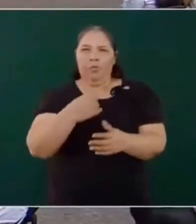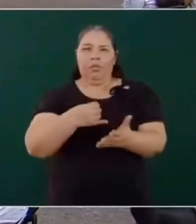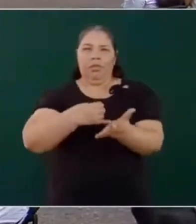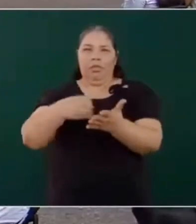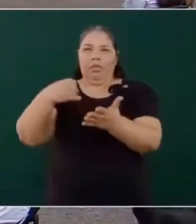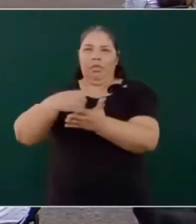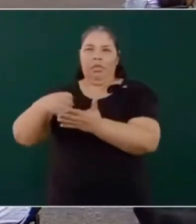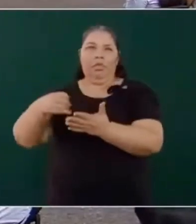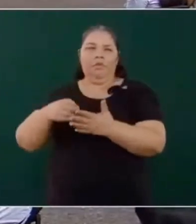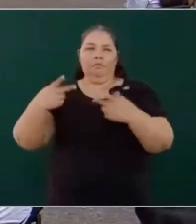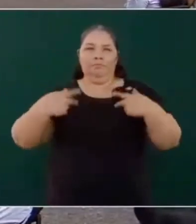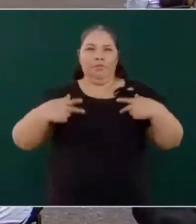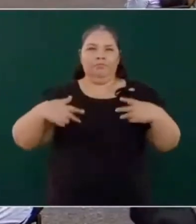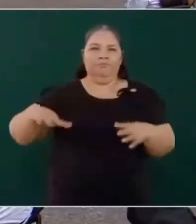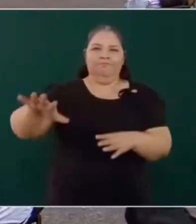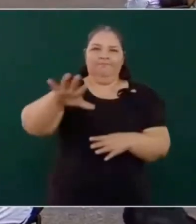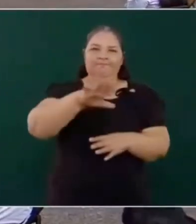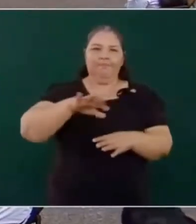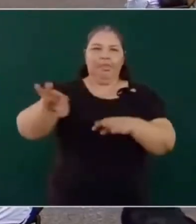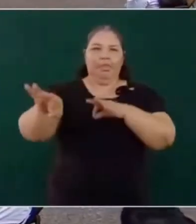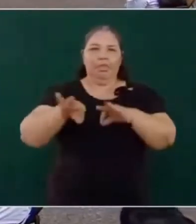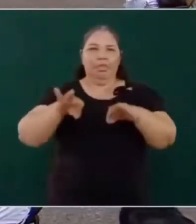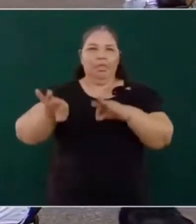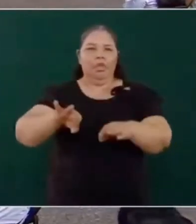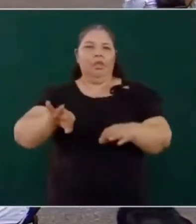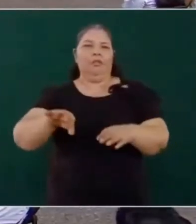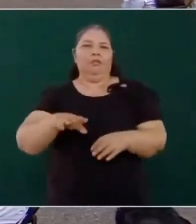de gente trabajadora, de gente buena.